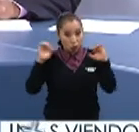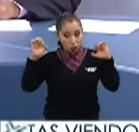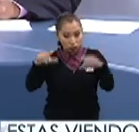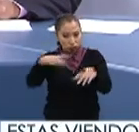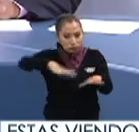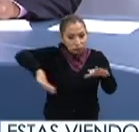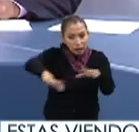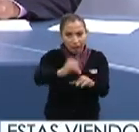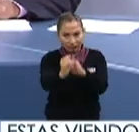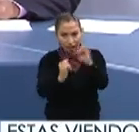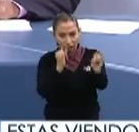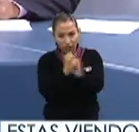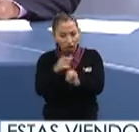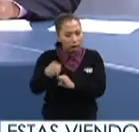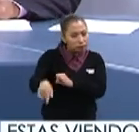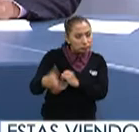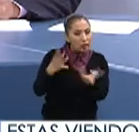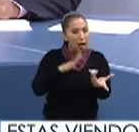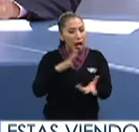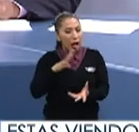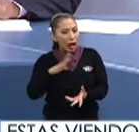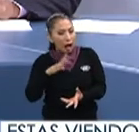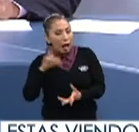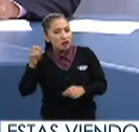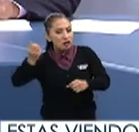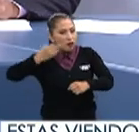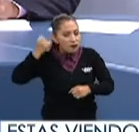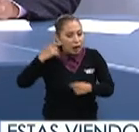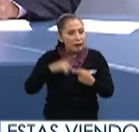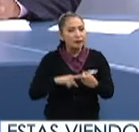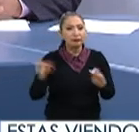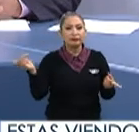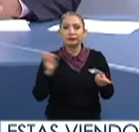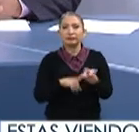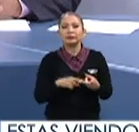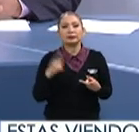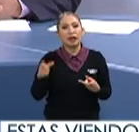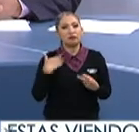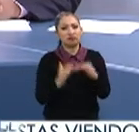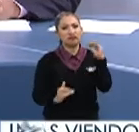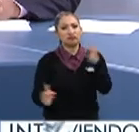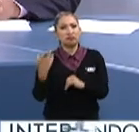por supuesto, internacionales, existen conferencias